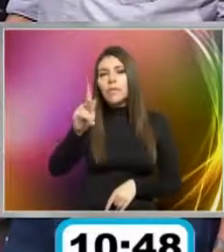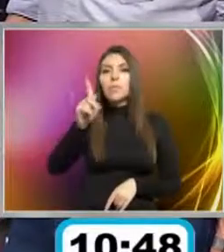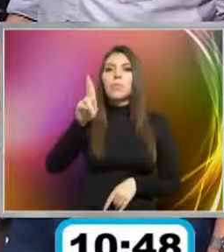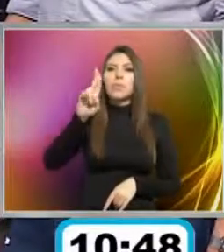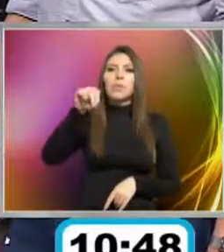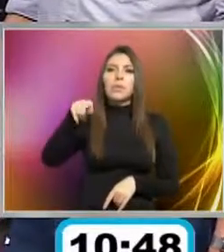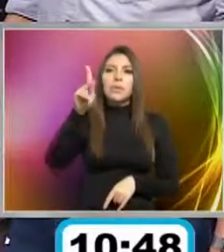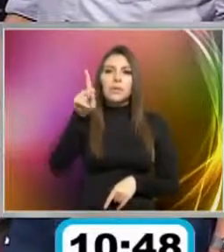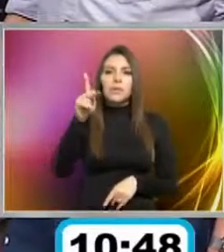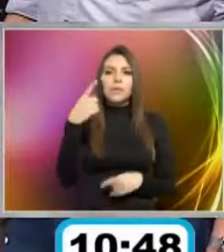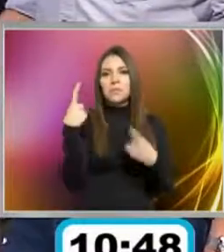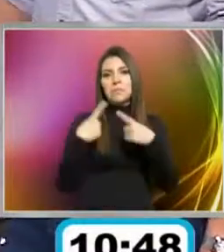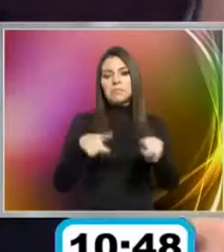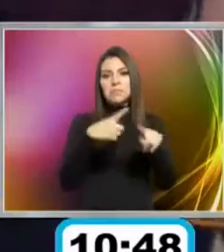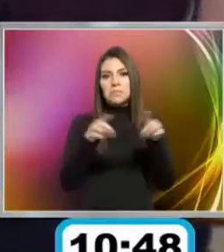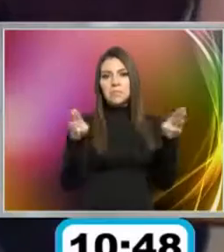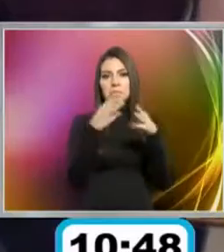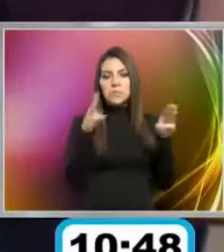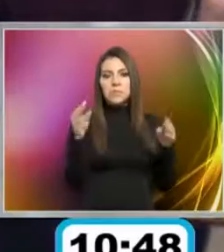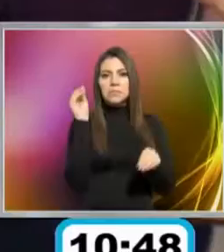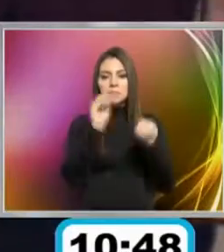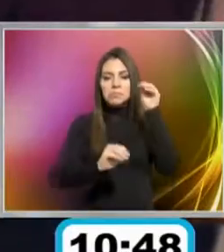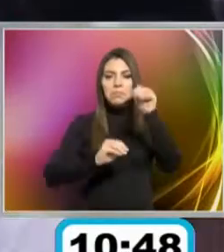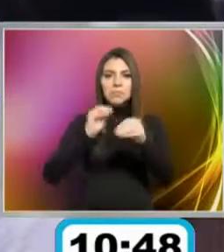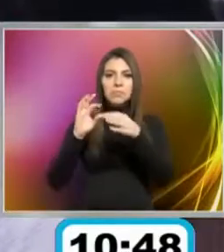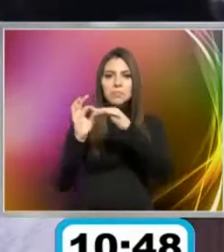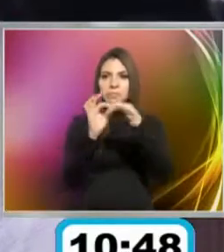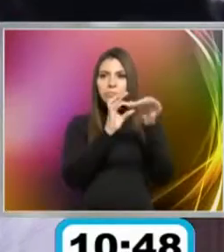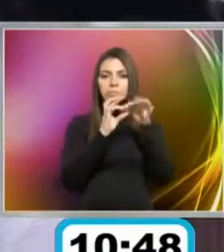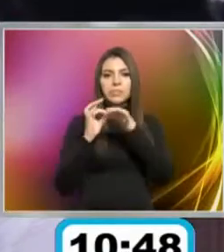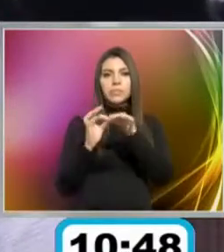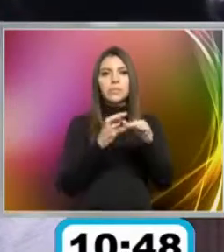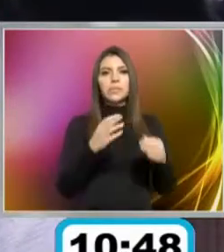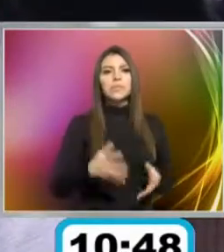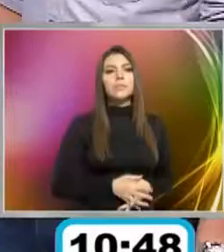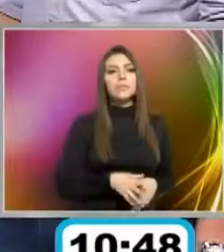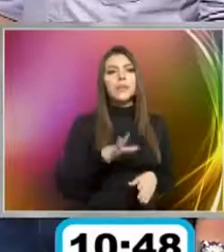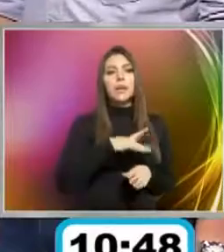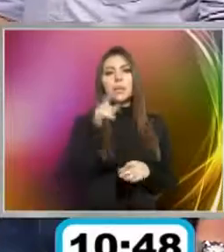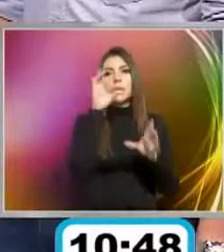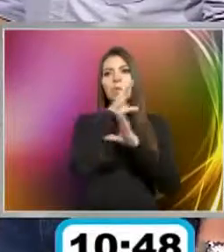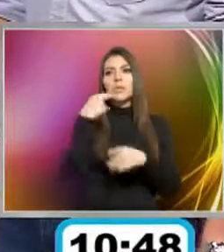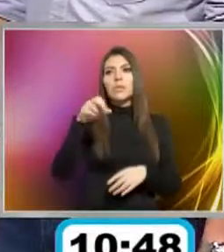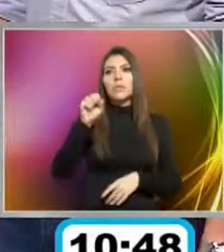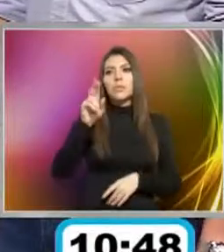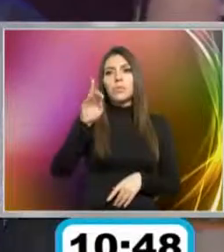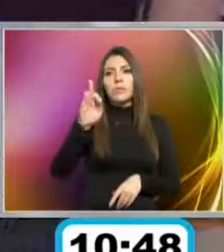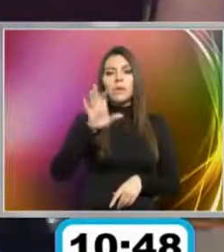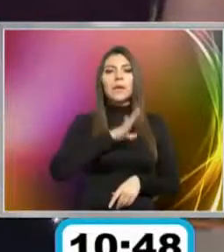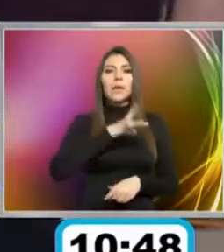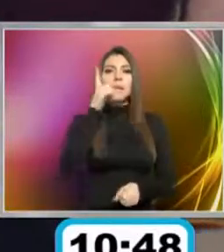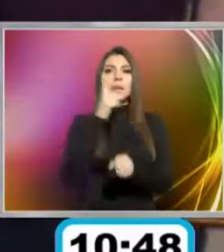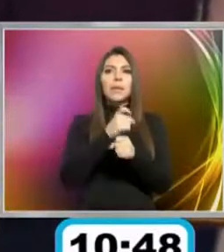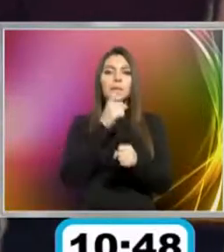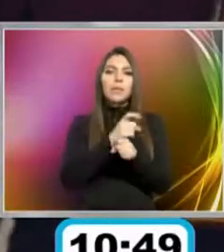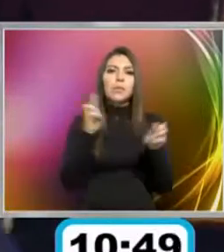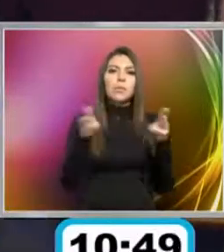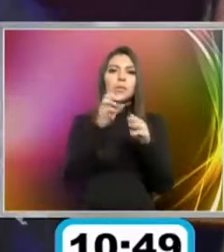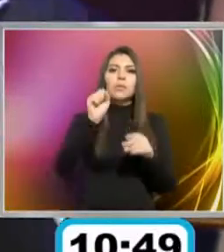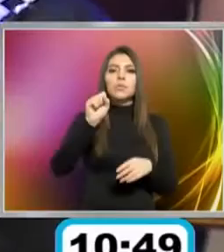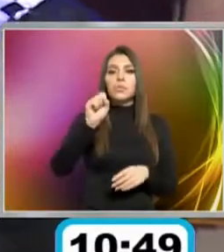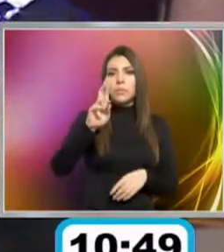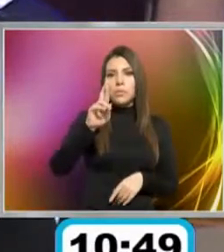punk, pues de todo. Incluso tienen un tema donde fusionan el surf, ¿no? Sí, en el primer disco viene más surf con